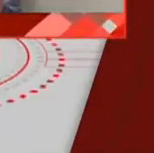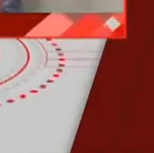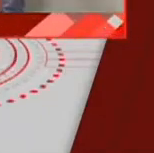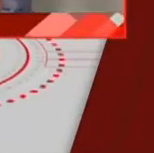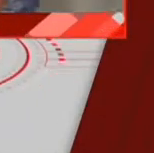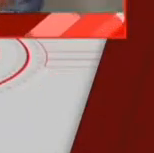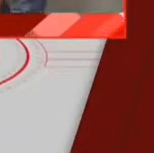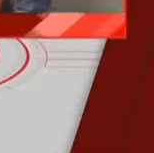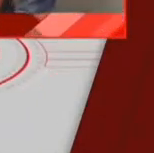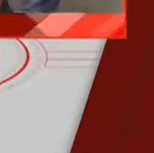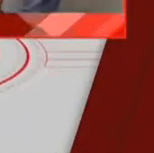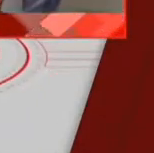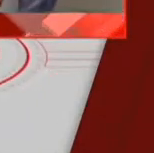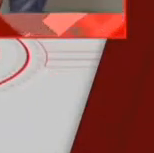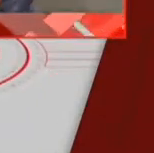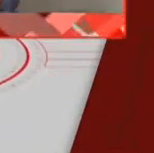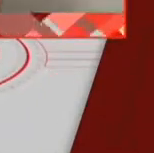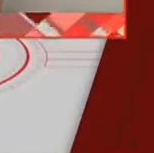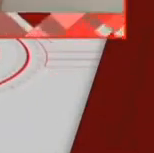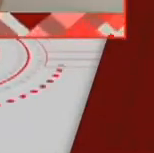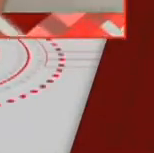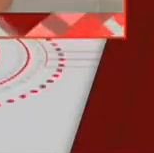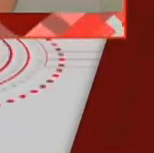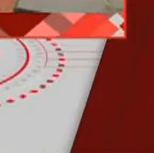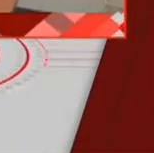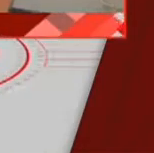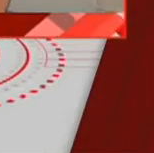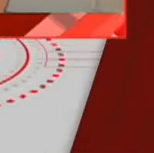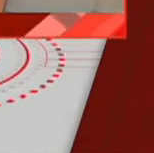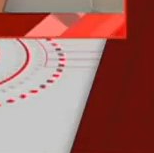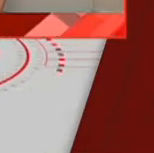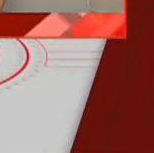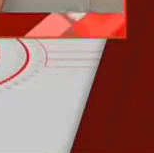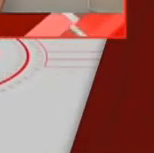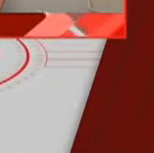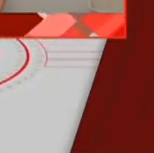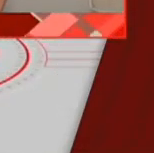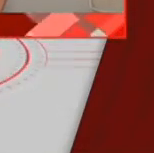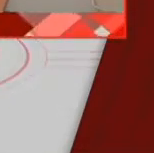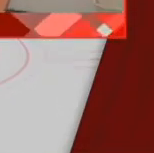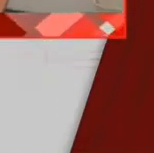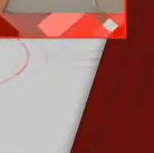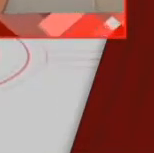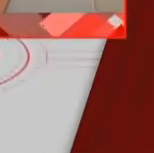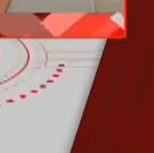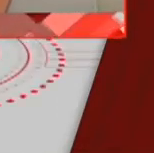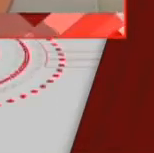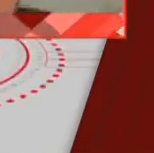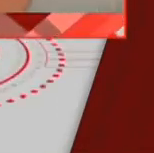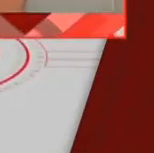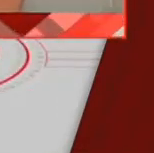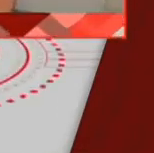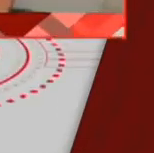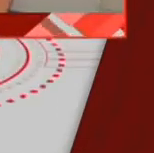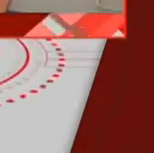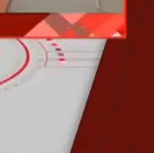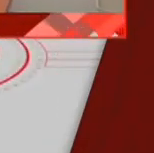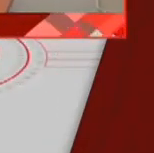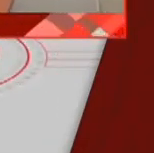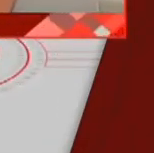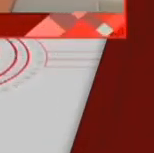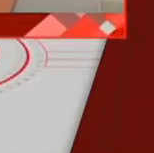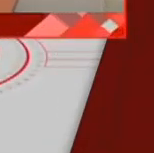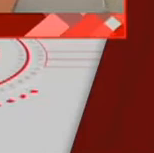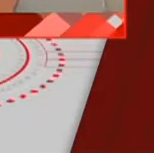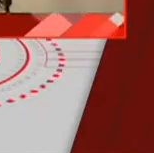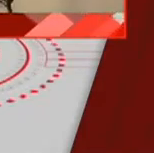con áreas de emergencia. Por ejemplo, la psicología ambiental, la participación del psicólogo en diseño arquitectónicos, por ejemplo, o